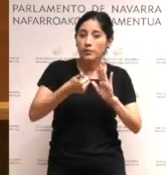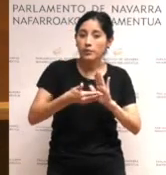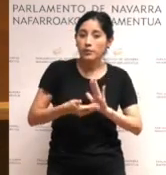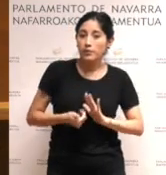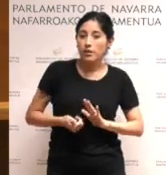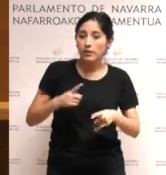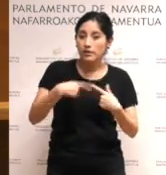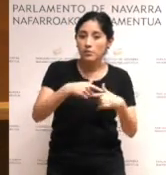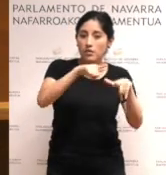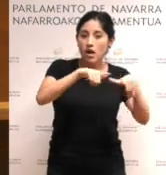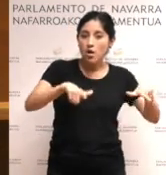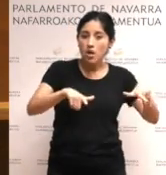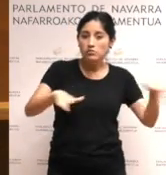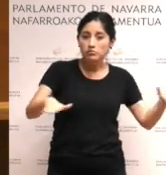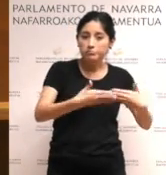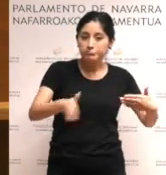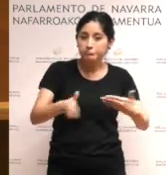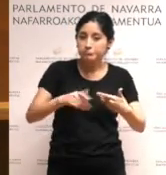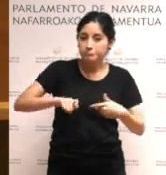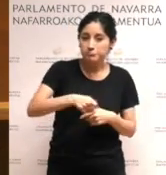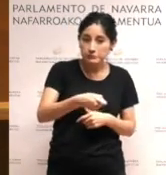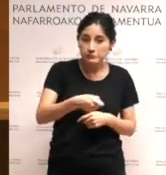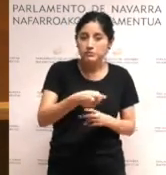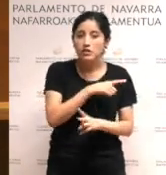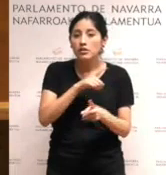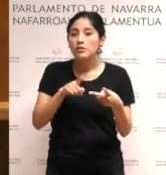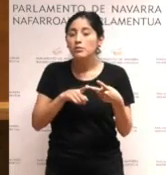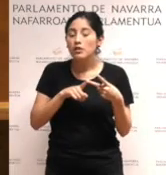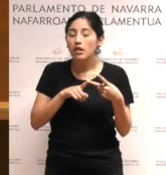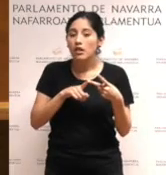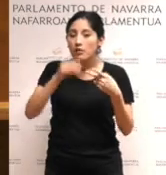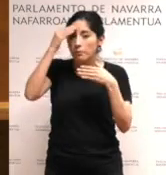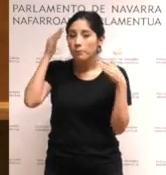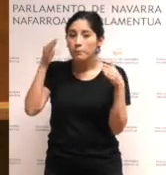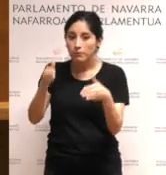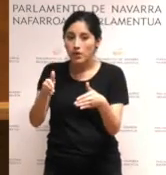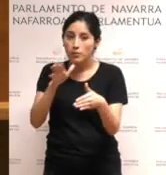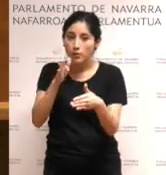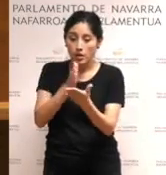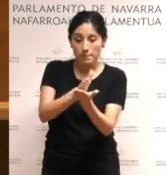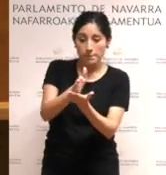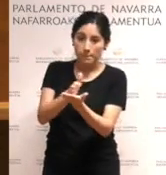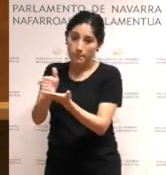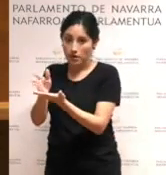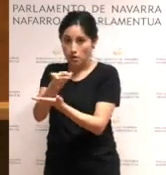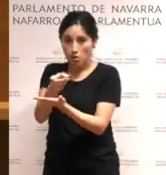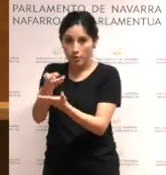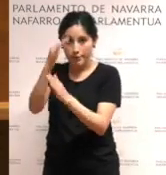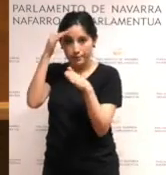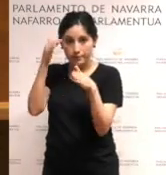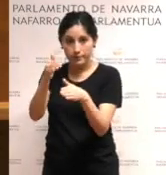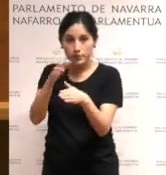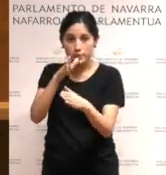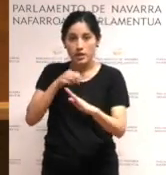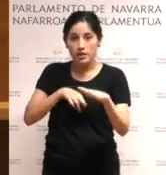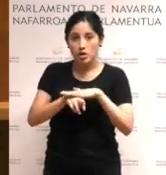aulas, así de simple. O actuar ante y sobre ambas variables, propiciando invertir esos recursos a través de